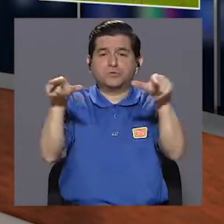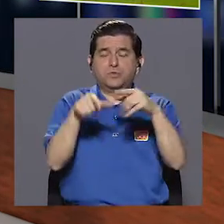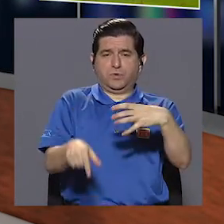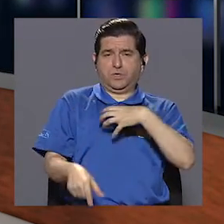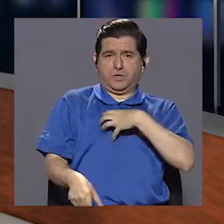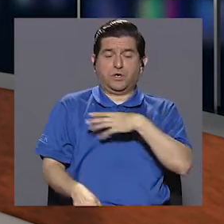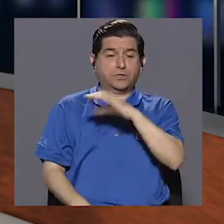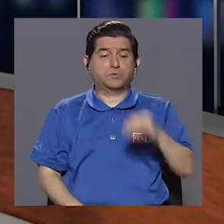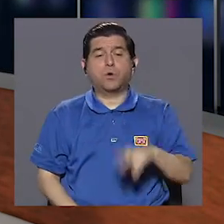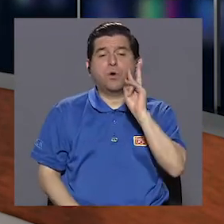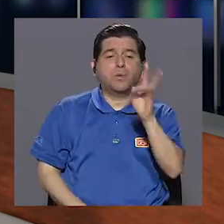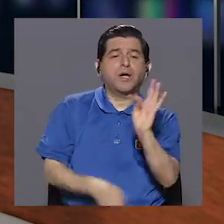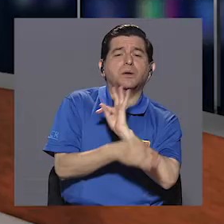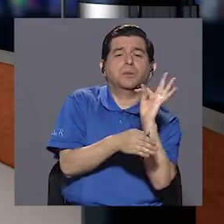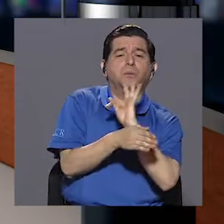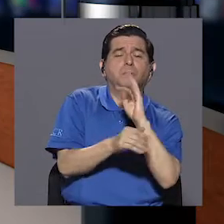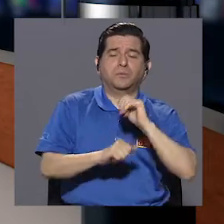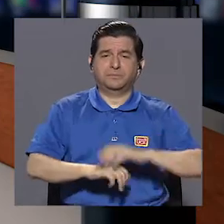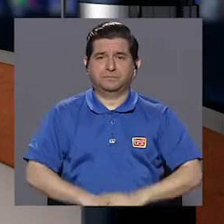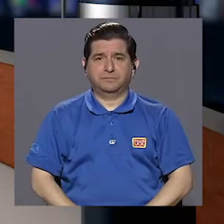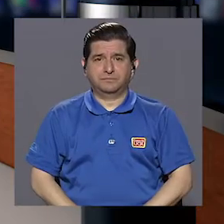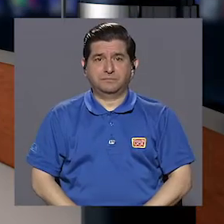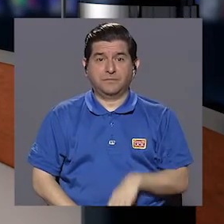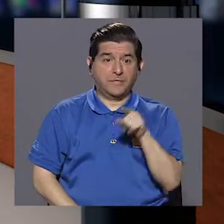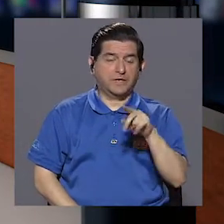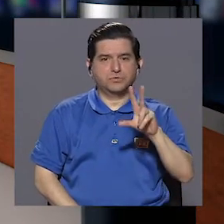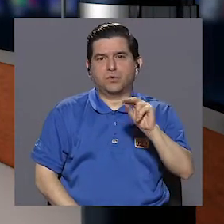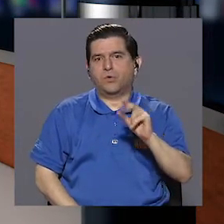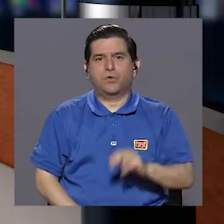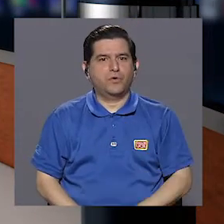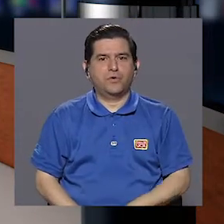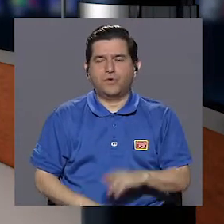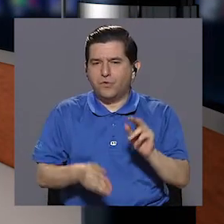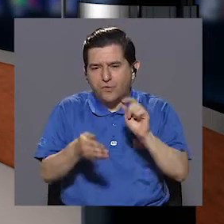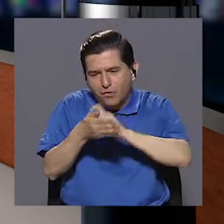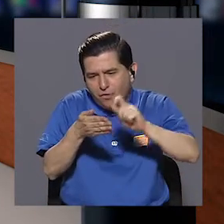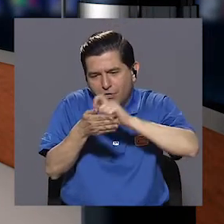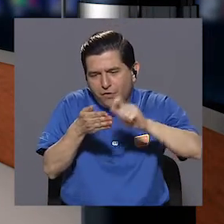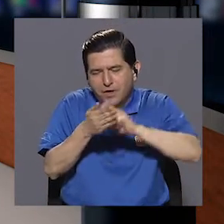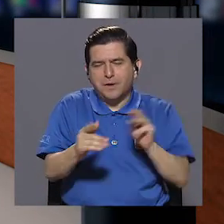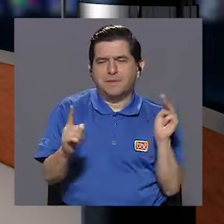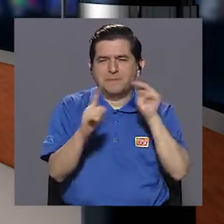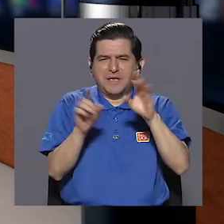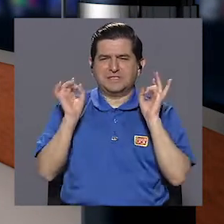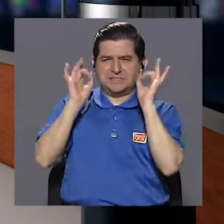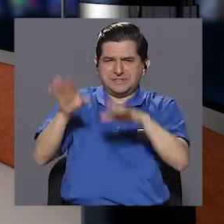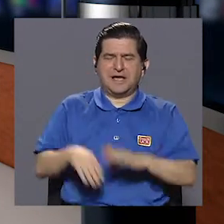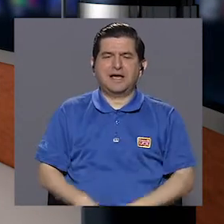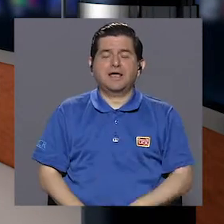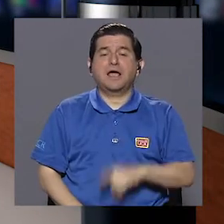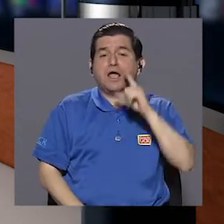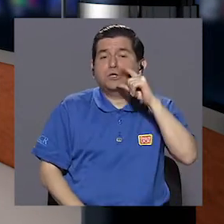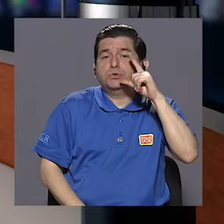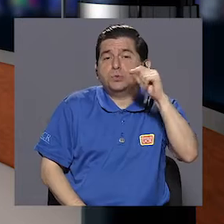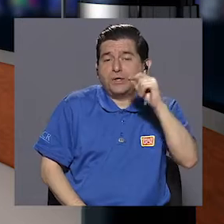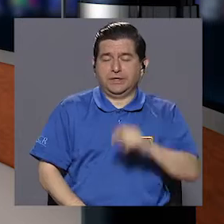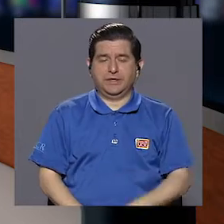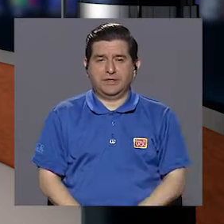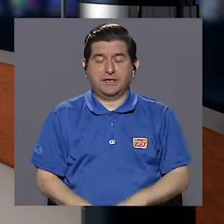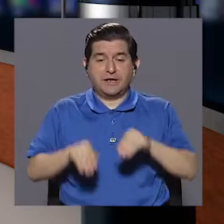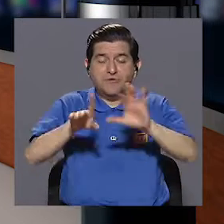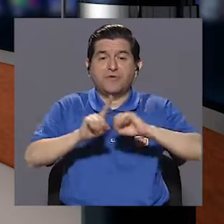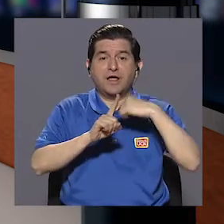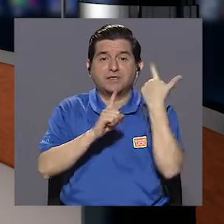clubes o viendo la televisión. Esto cuando no está ocupado redactando algún mensaje de odio en su cuenta de Twitter, la